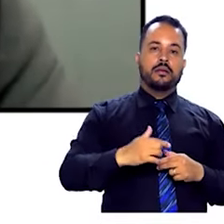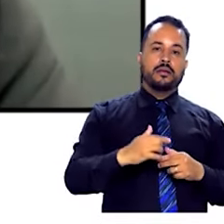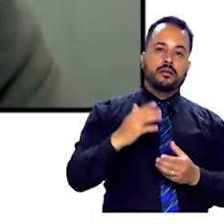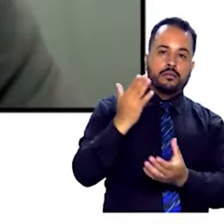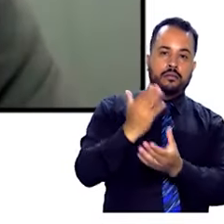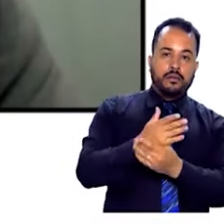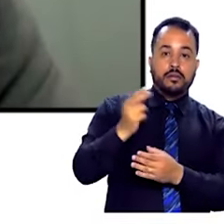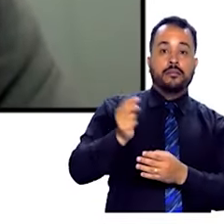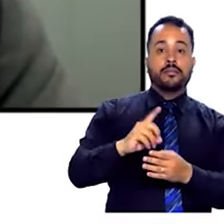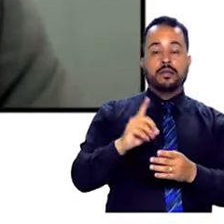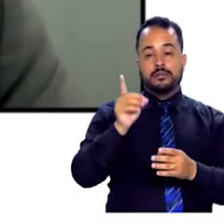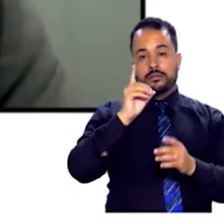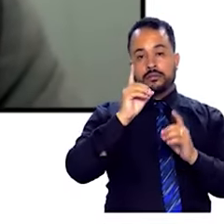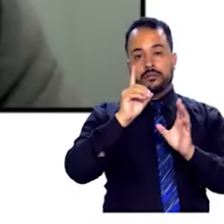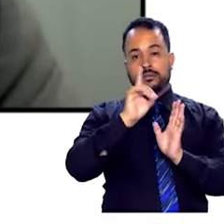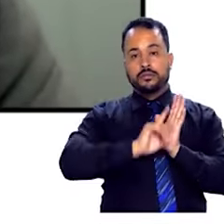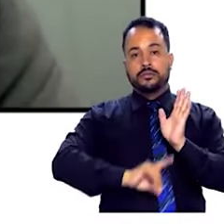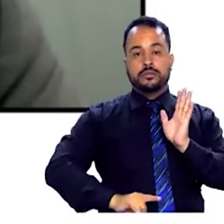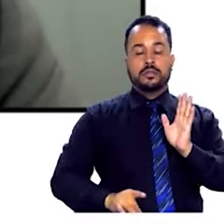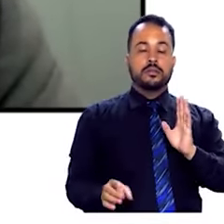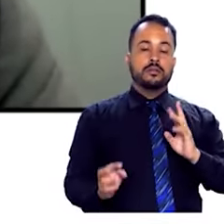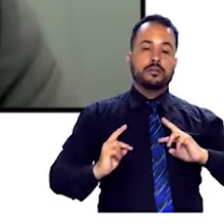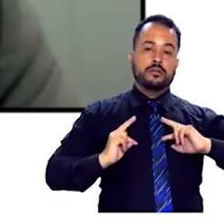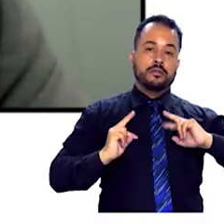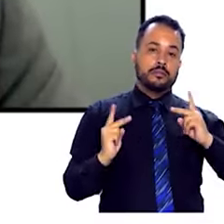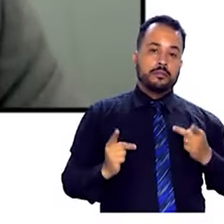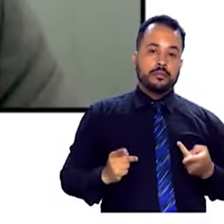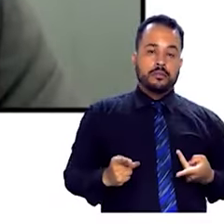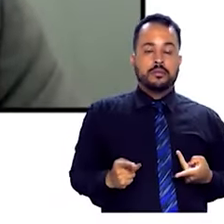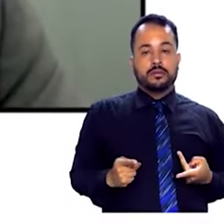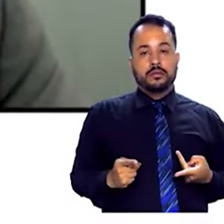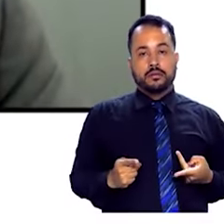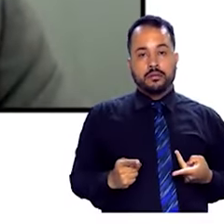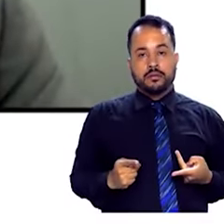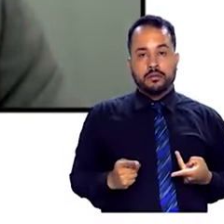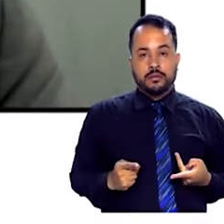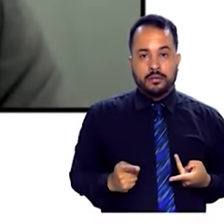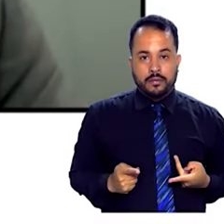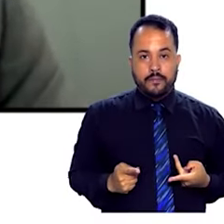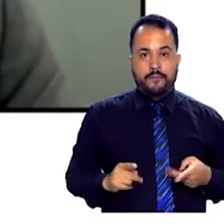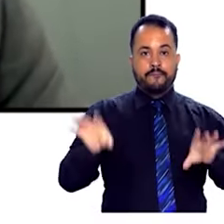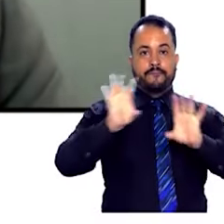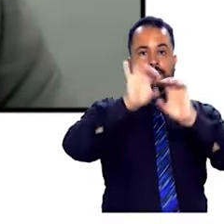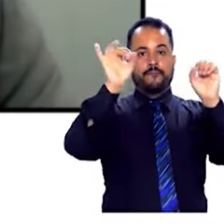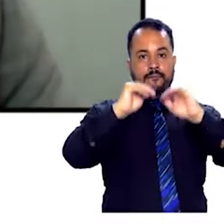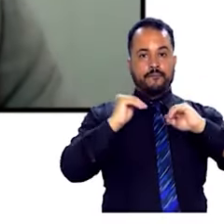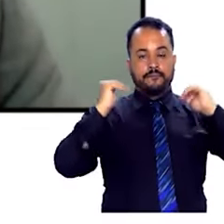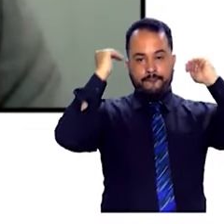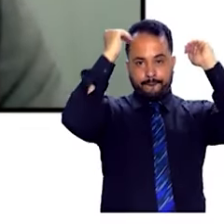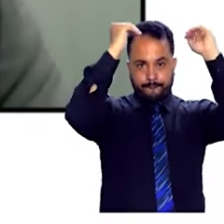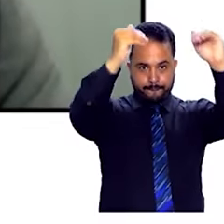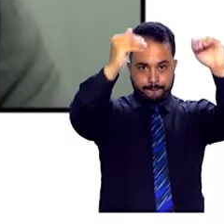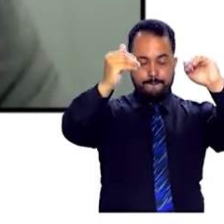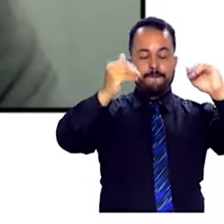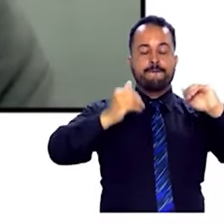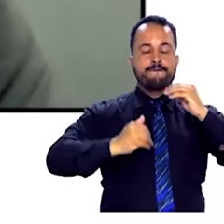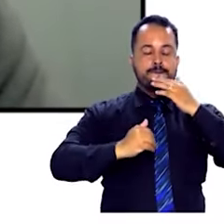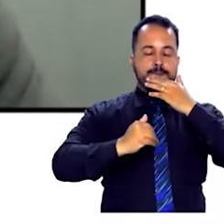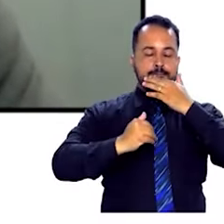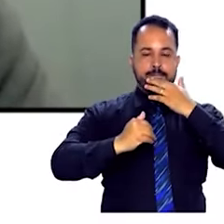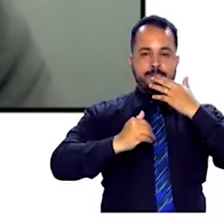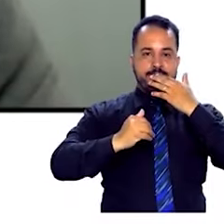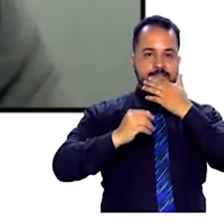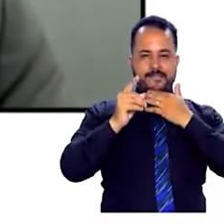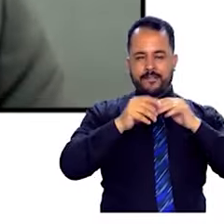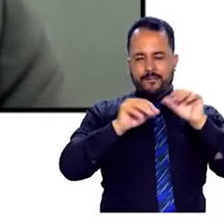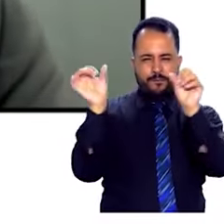convencial con lo la corte Suprema tiene su cargol constitucional Y también eso incluye en Argentina derecho